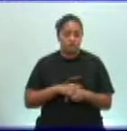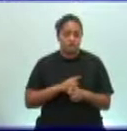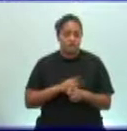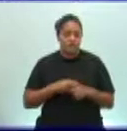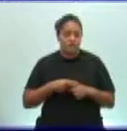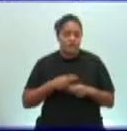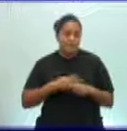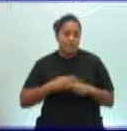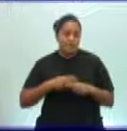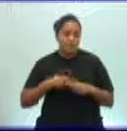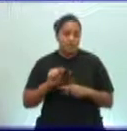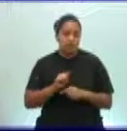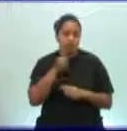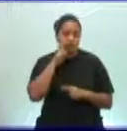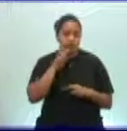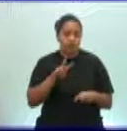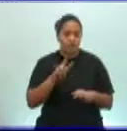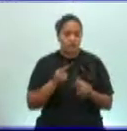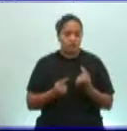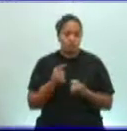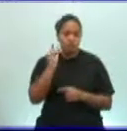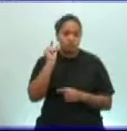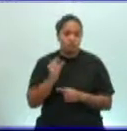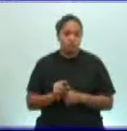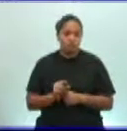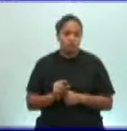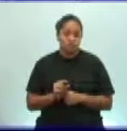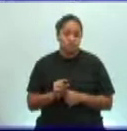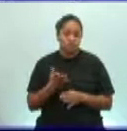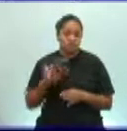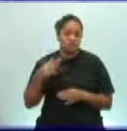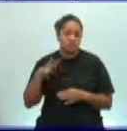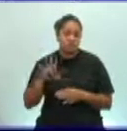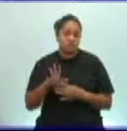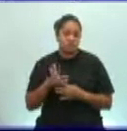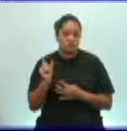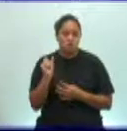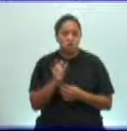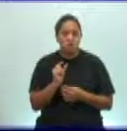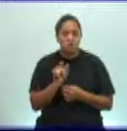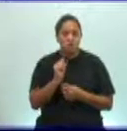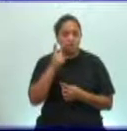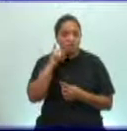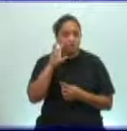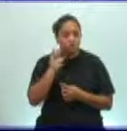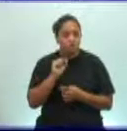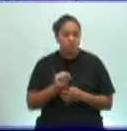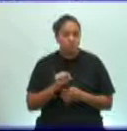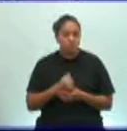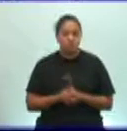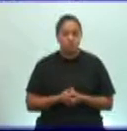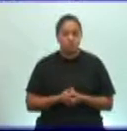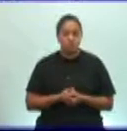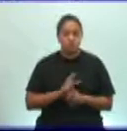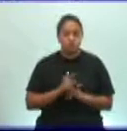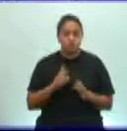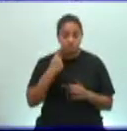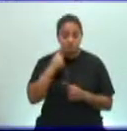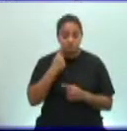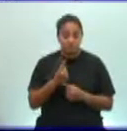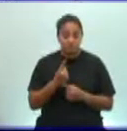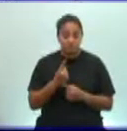y a veces ignorado o poco conocido. Después de conocer las características, de recordar